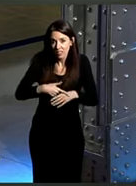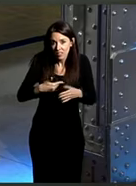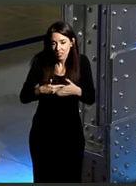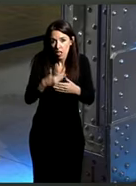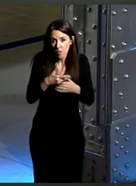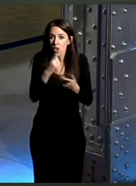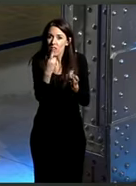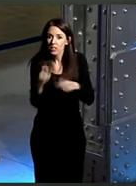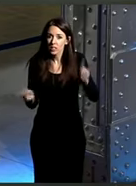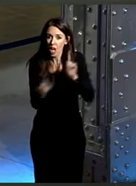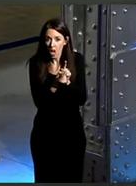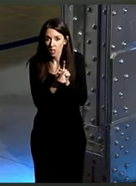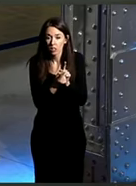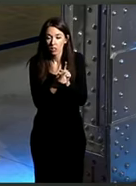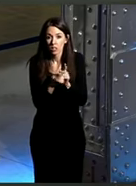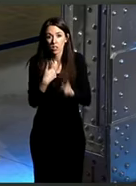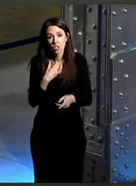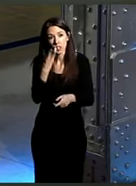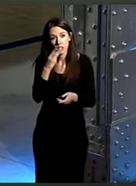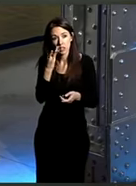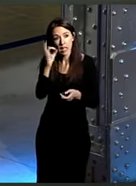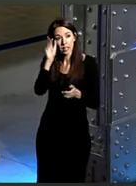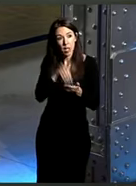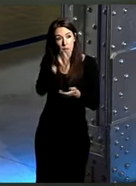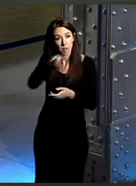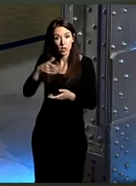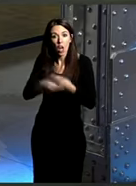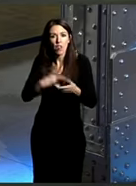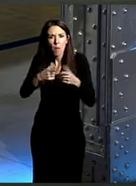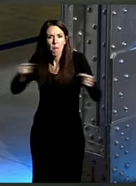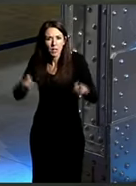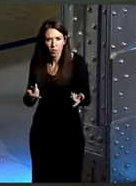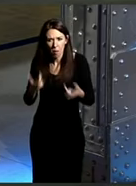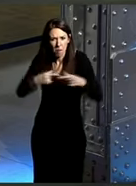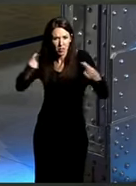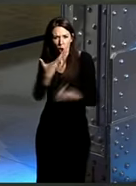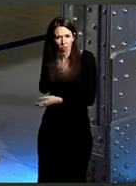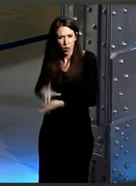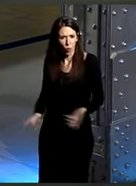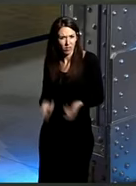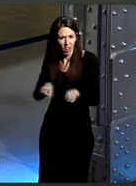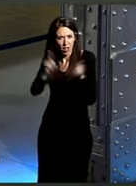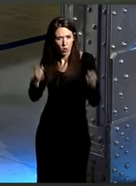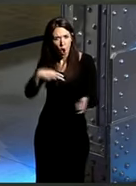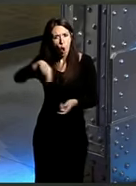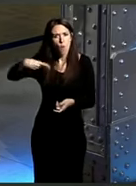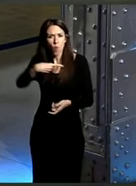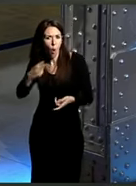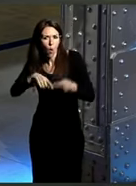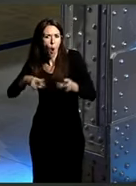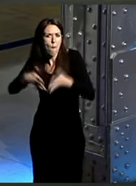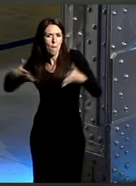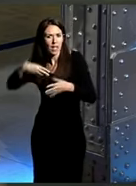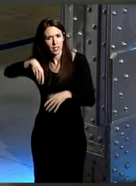coacheo individual. Entonces, si vos decís, yo tengo 30.000 personas, ¿qué vas a hacer con una plataforma? Ni con una plataforma, ni con 50, ni con un MOOC, ni con un